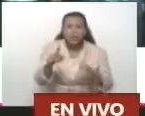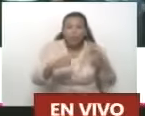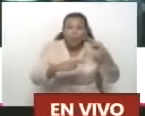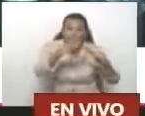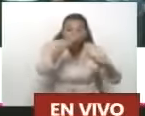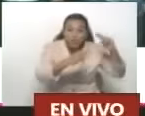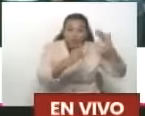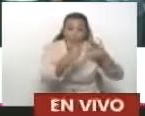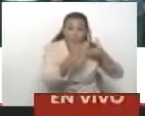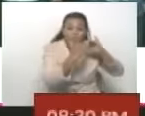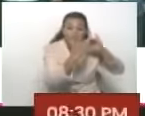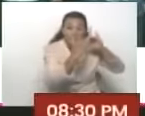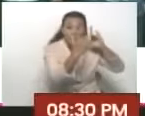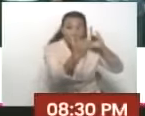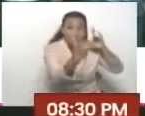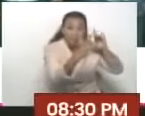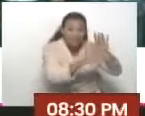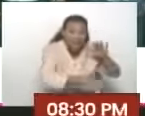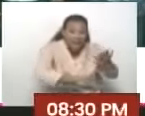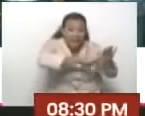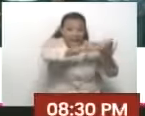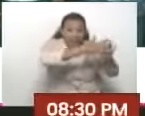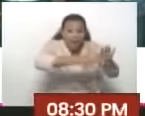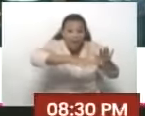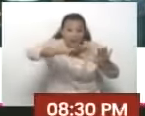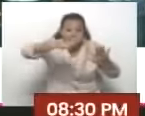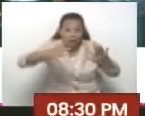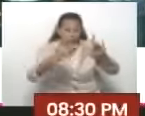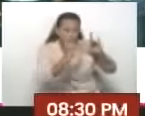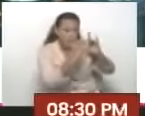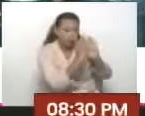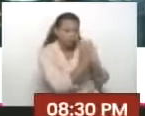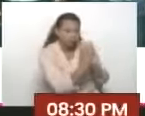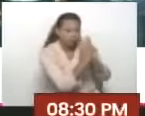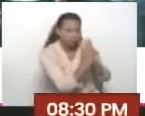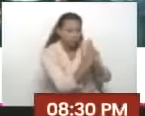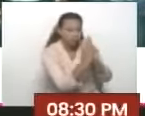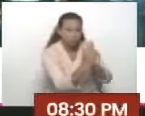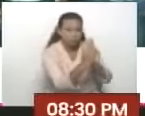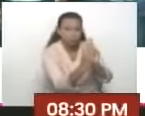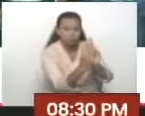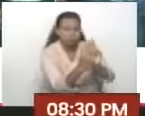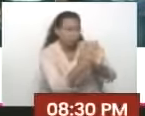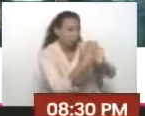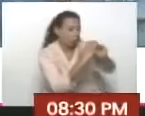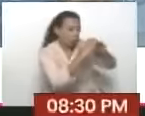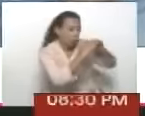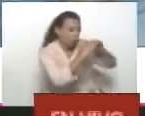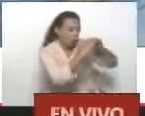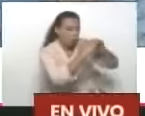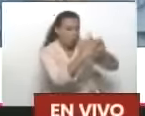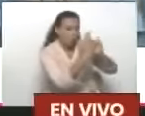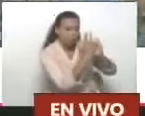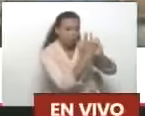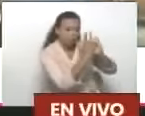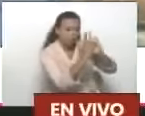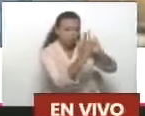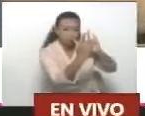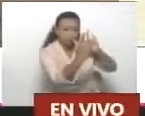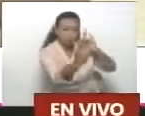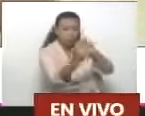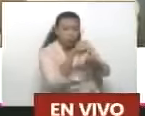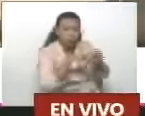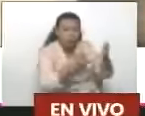de vialidad para comunicar el sur con el norte. y bajo esa figura, mi comandante jefe, de tener